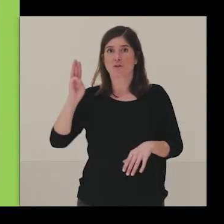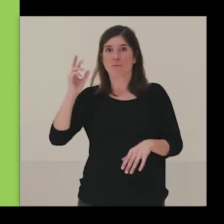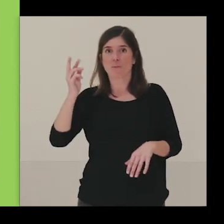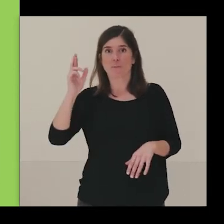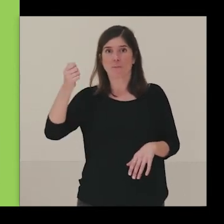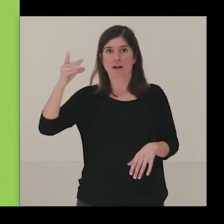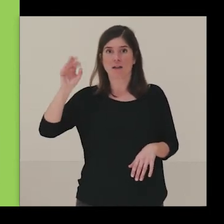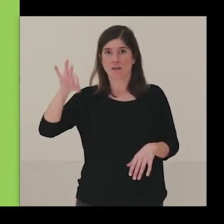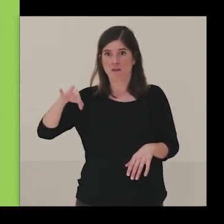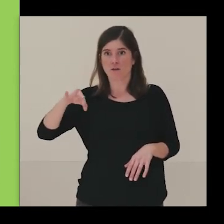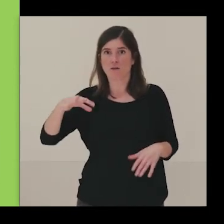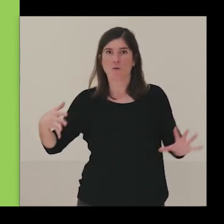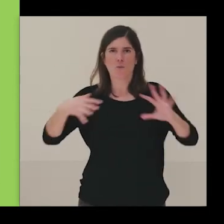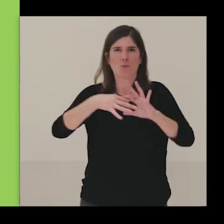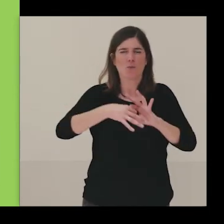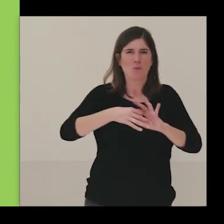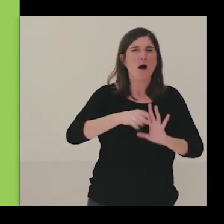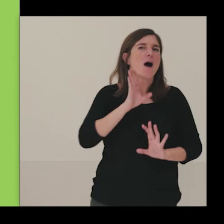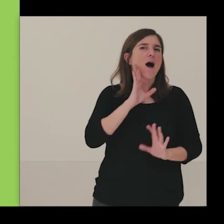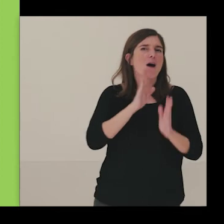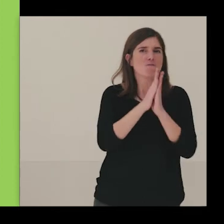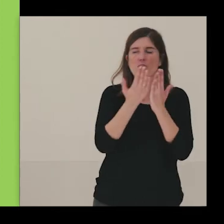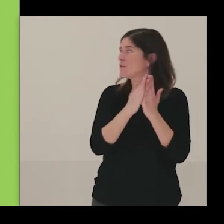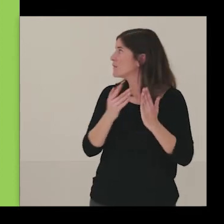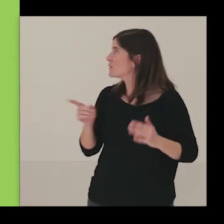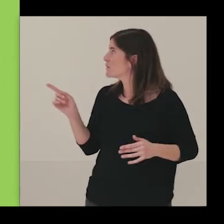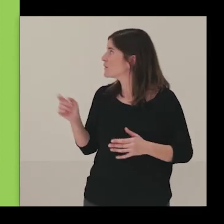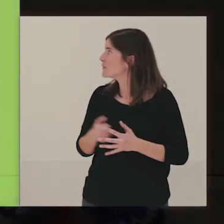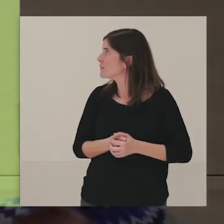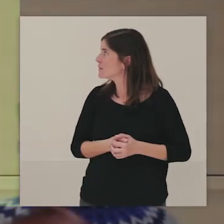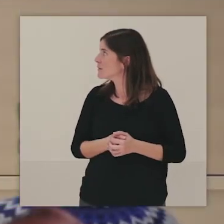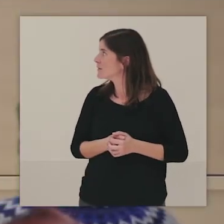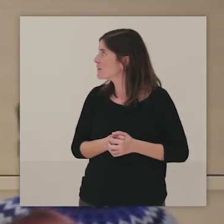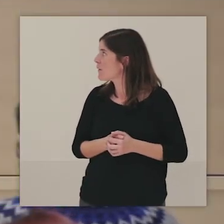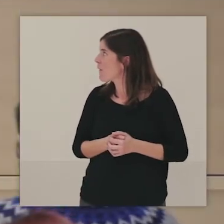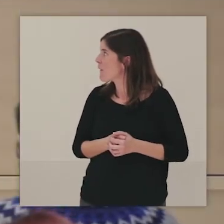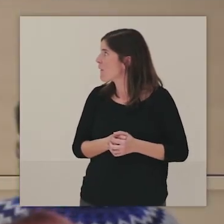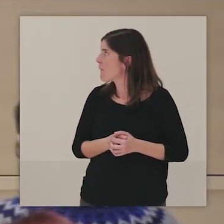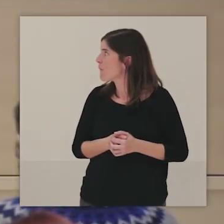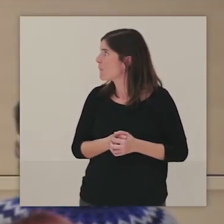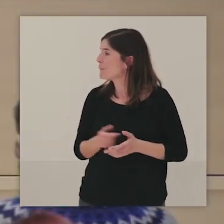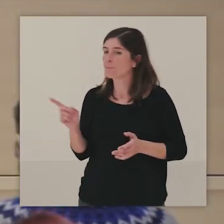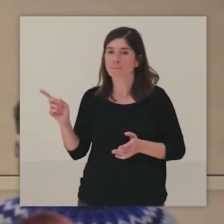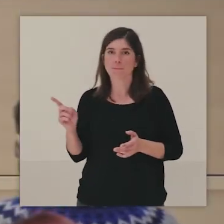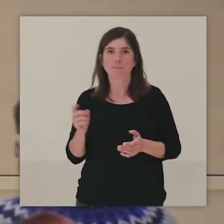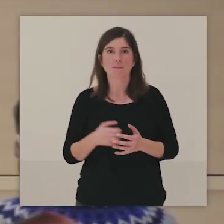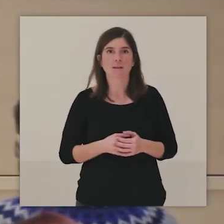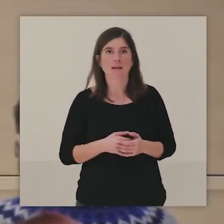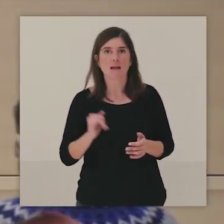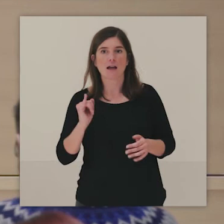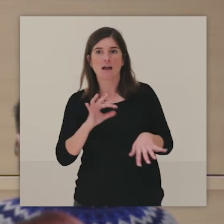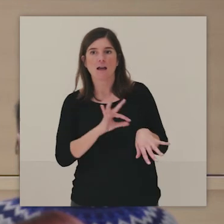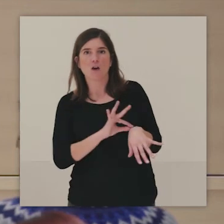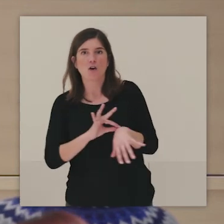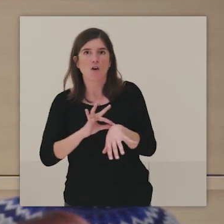precisamente complementarlo con el folleto de las 10 obras. Lo hicimos con un levantamiento de 3 dimensiones y en donde, si se fijan, marcamos algunos